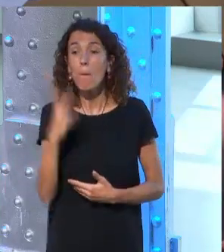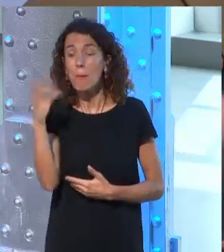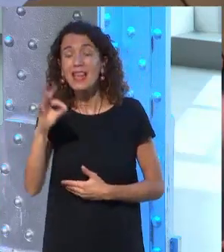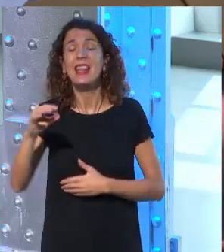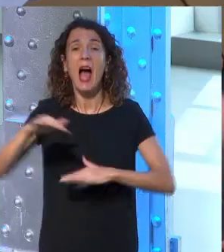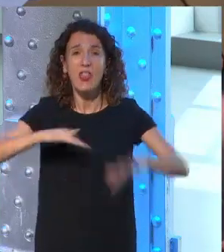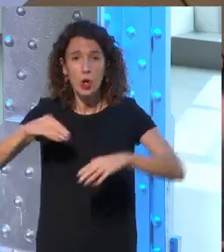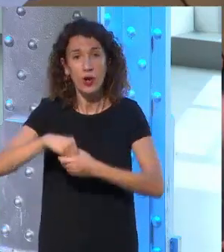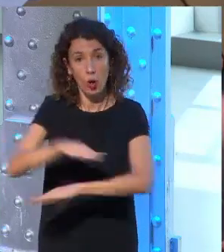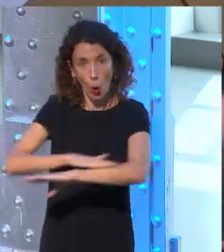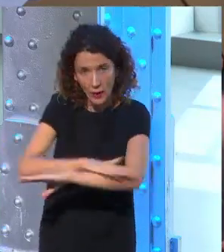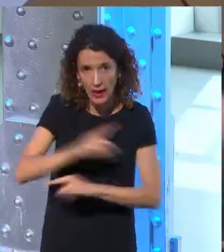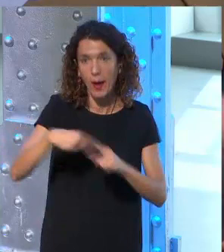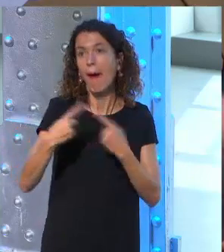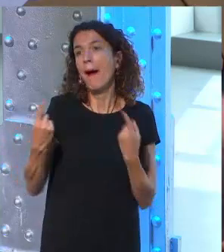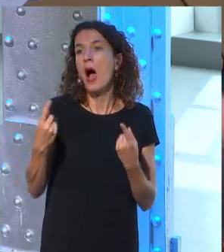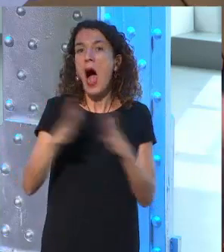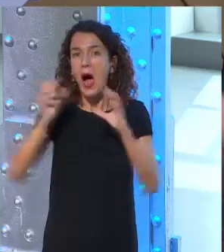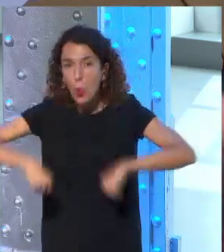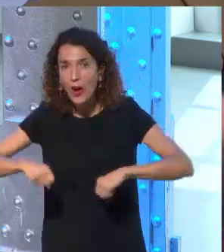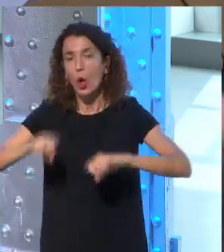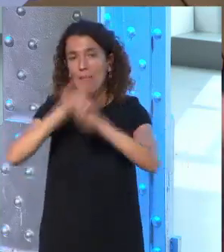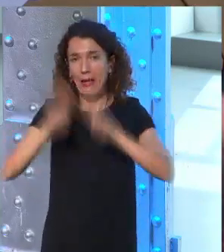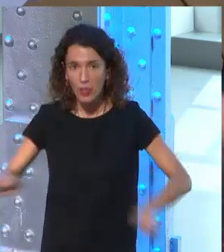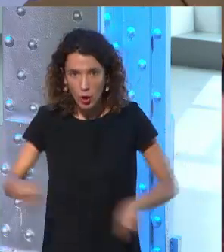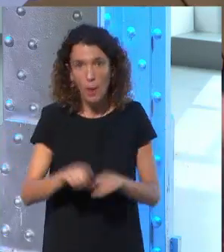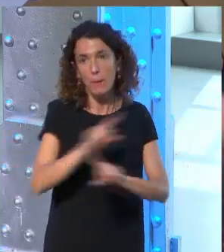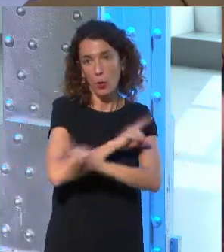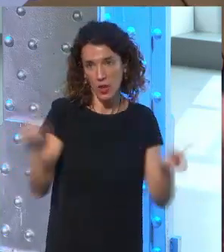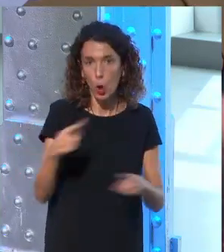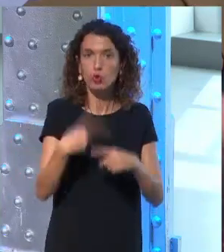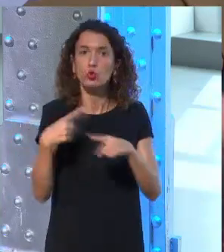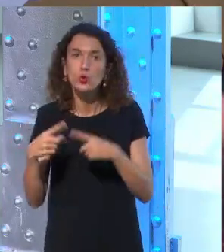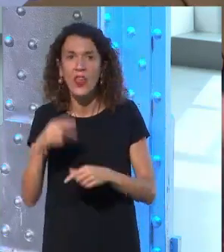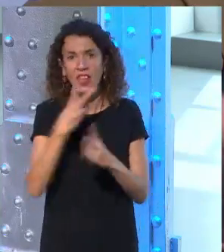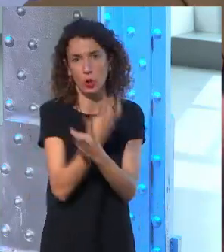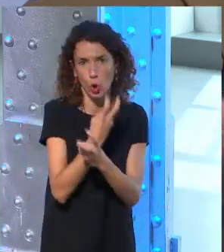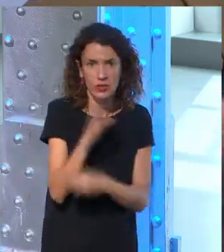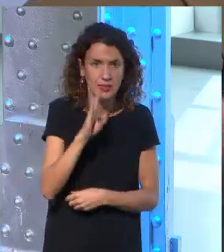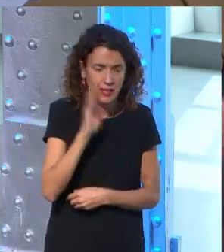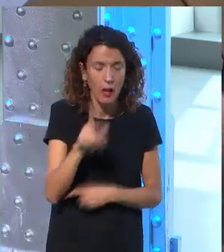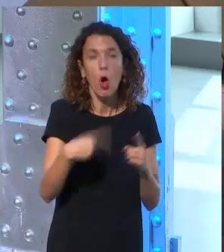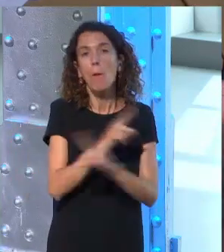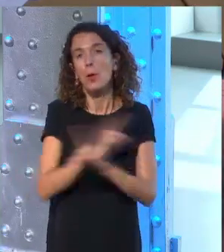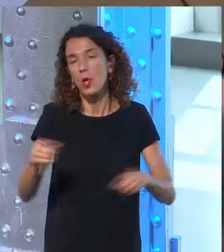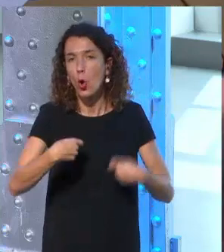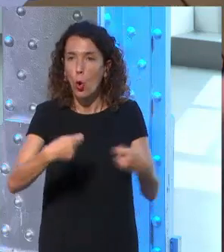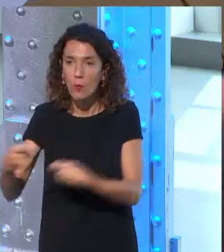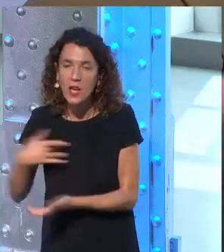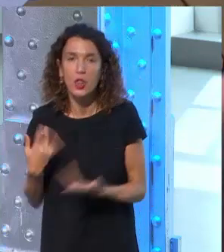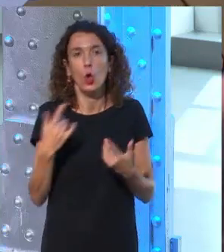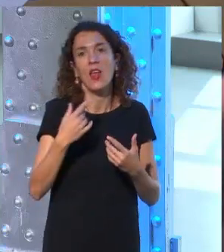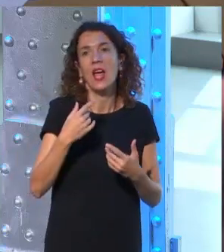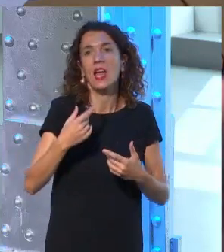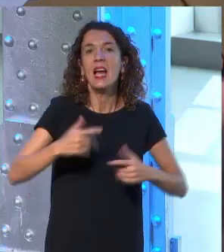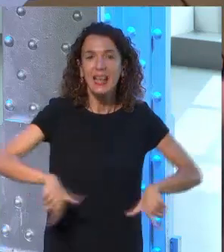acciones gubernamentales, los parques nacionales, los acuerdos internacionales, la prohibición de sustancias tóxicas, la prohibición del comercio de